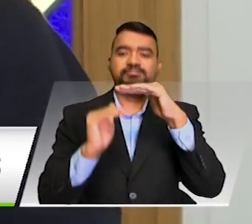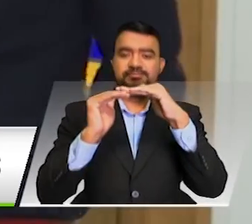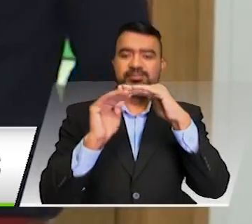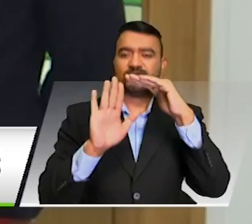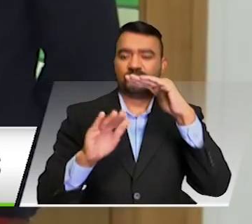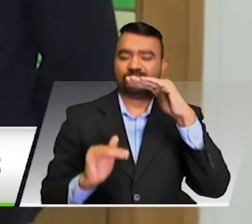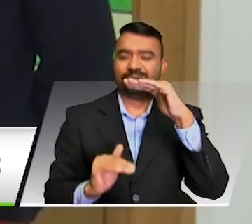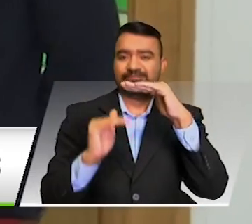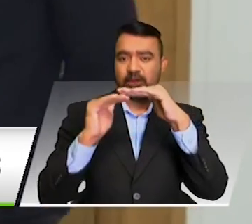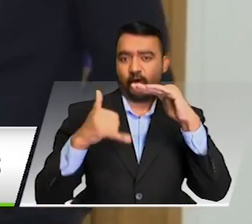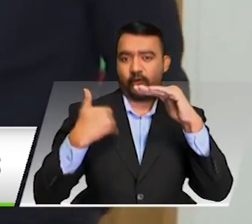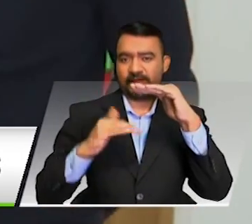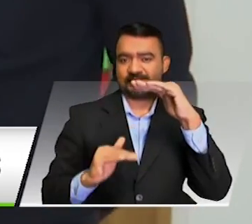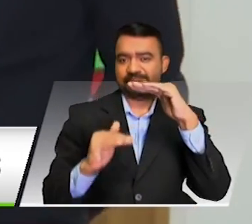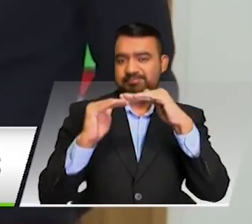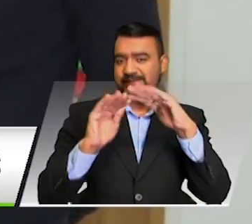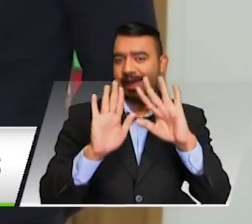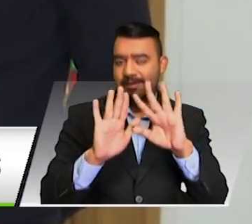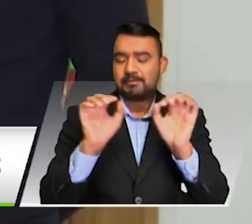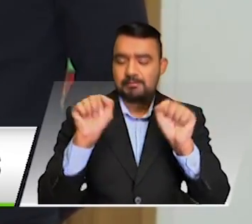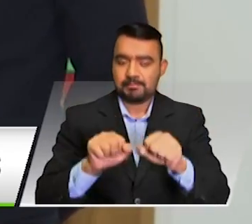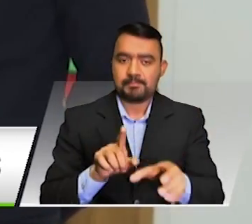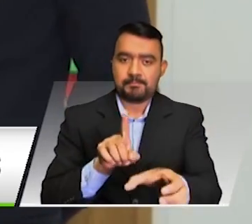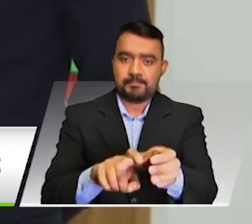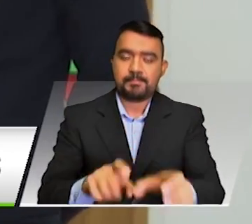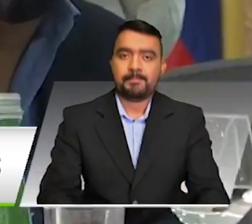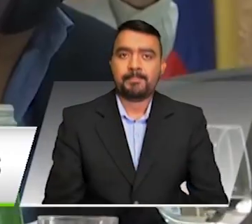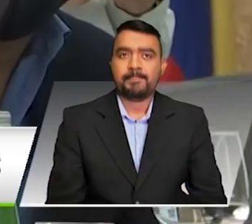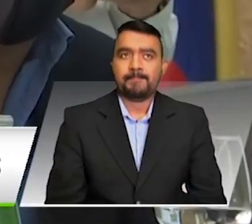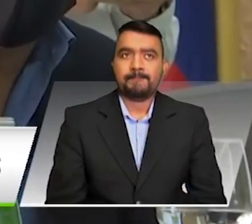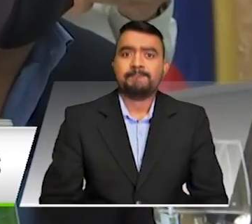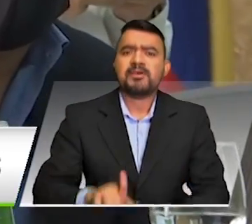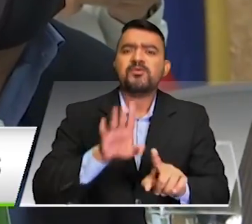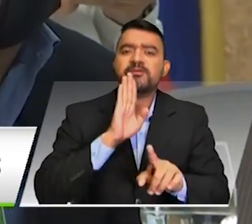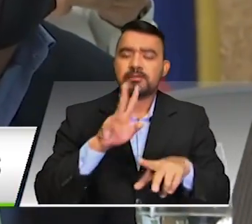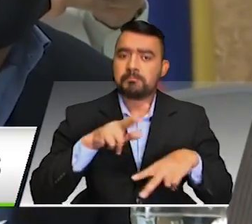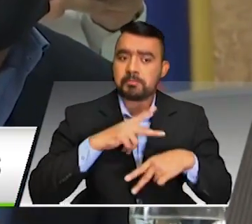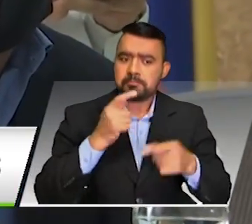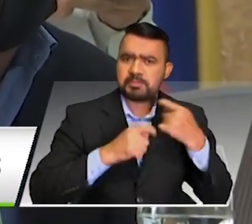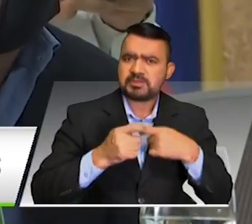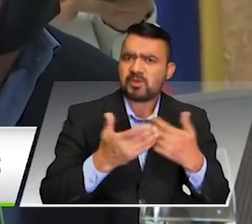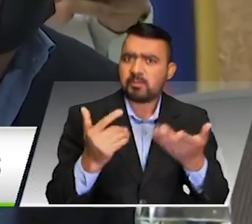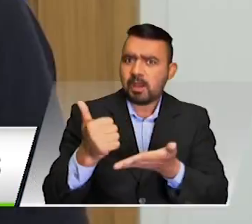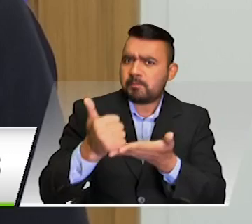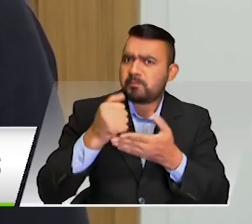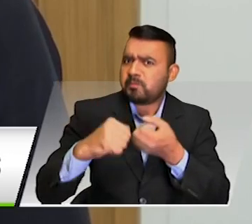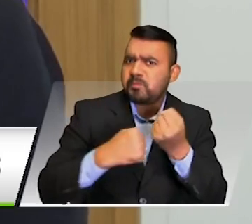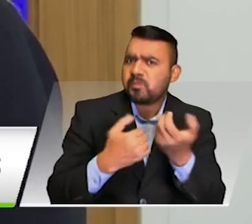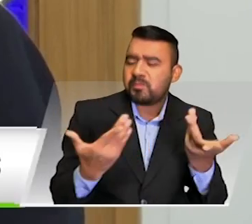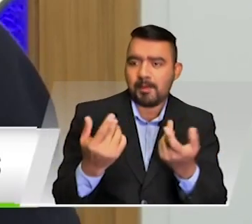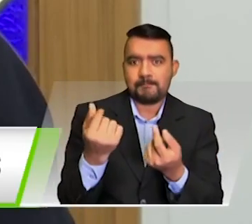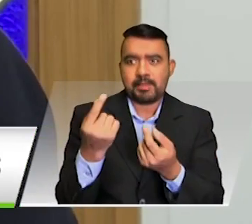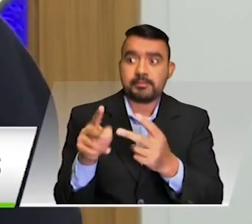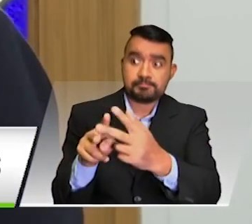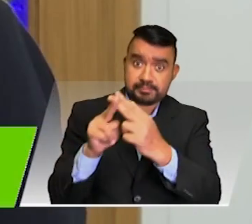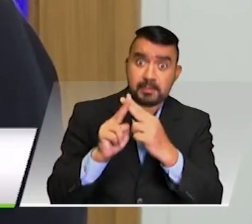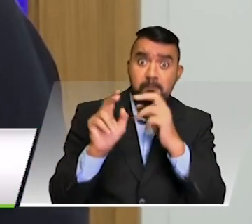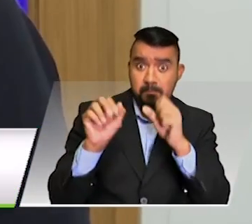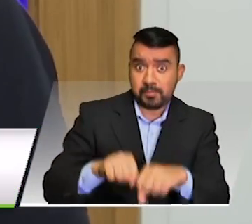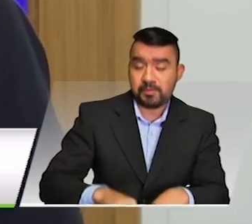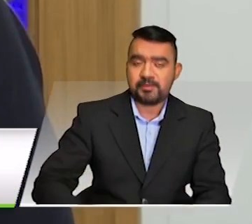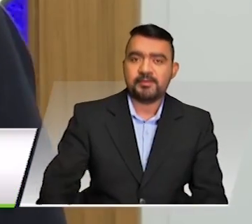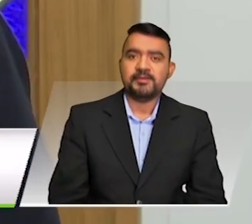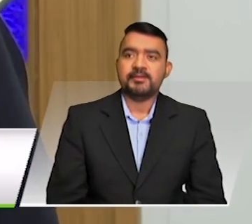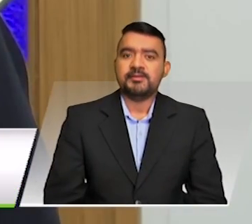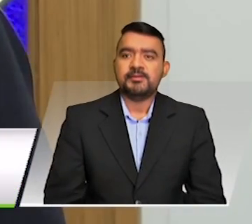colombia las ayudas para los emprendedores también incluyen líneas de crédito según el presidente de impulsa que les entregamos un paquete que se llama reactívate